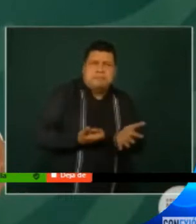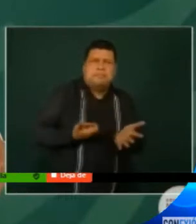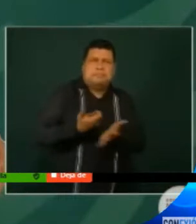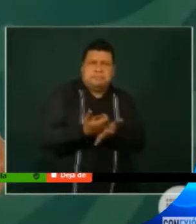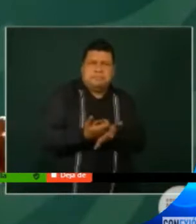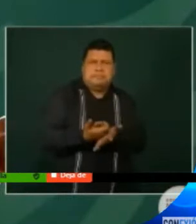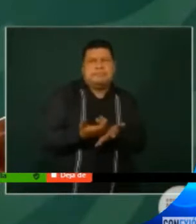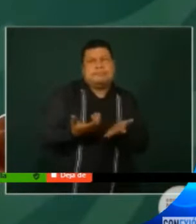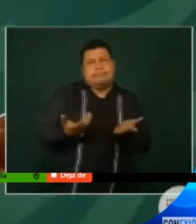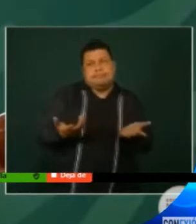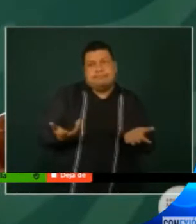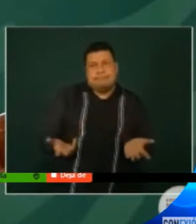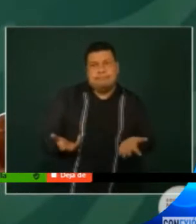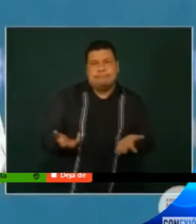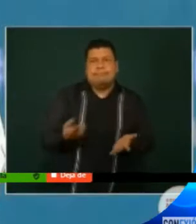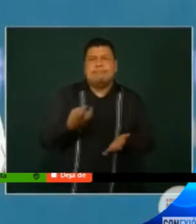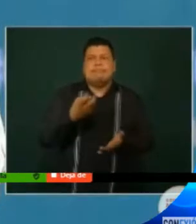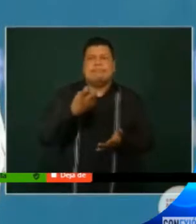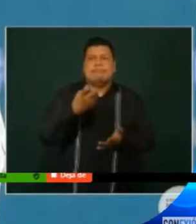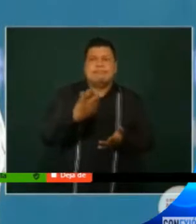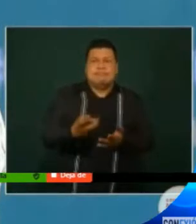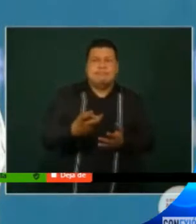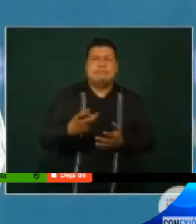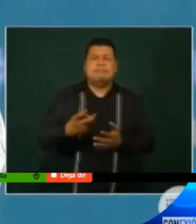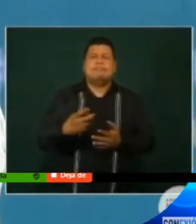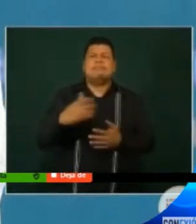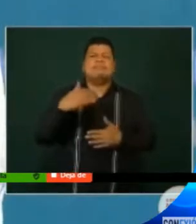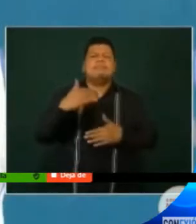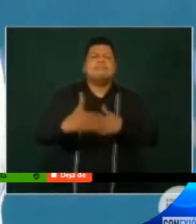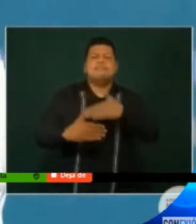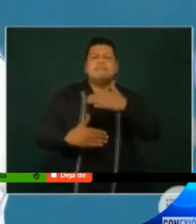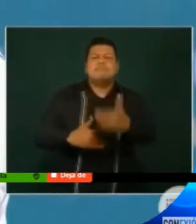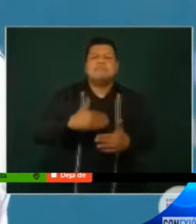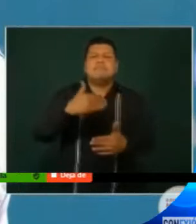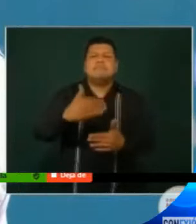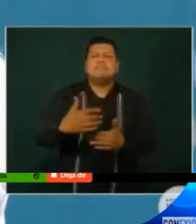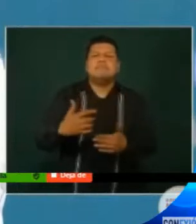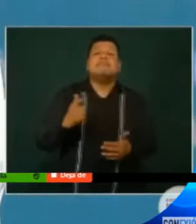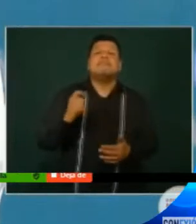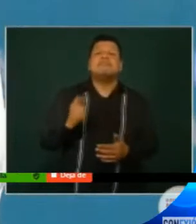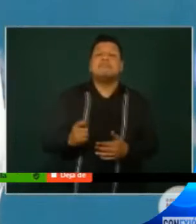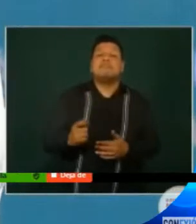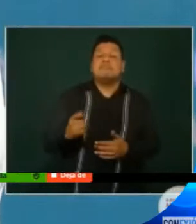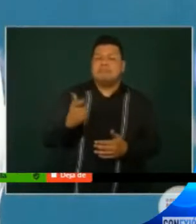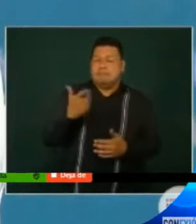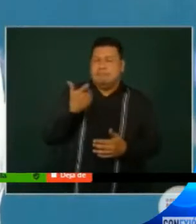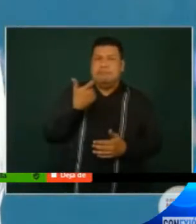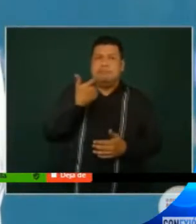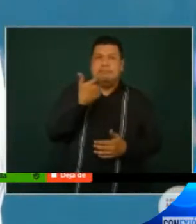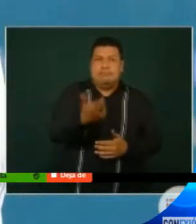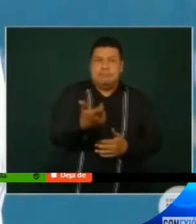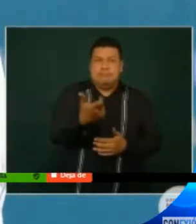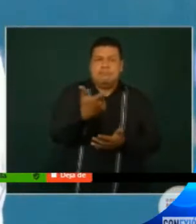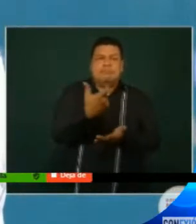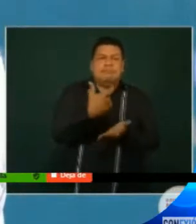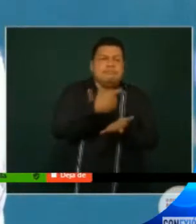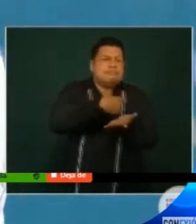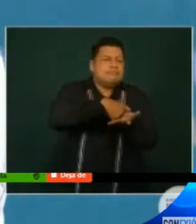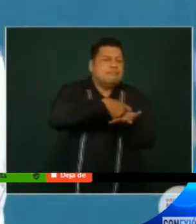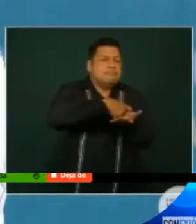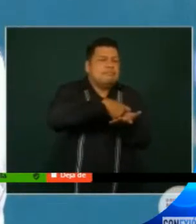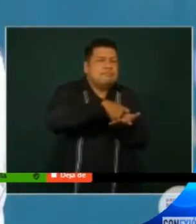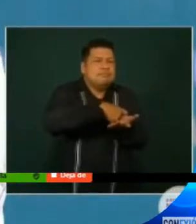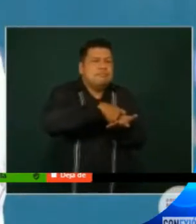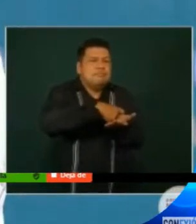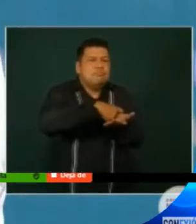y al final cobraban, o mejor dicho, compraban la